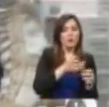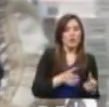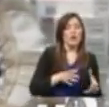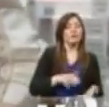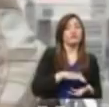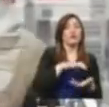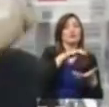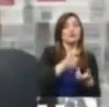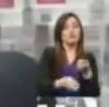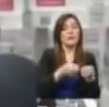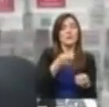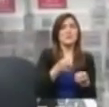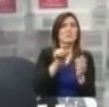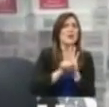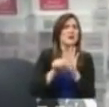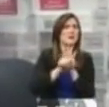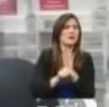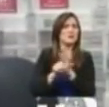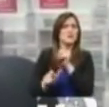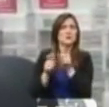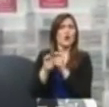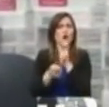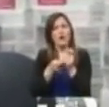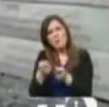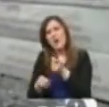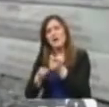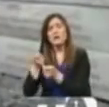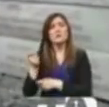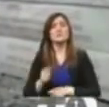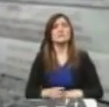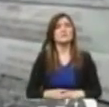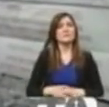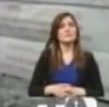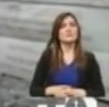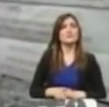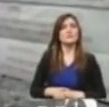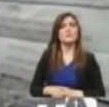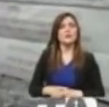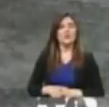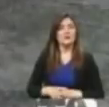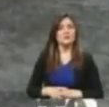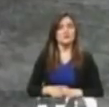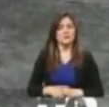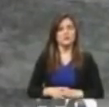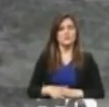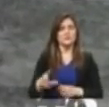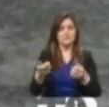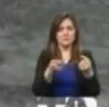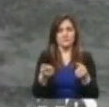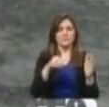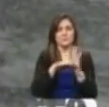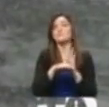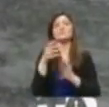por su bajo precio tiene una gran demanda por parte de las bodegas y abastos. Entre las incautaciones de la casa y el vehículo